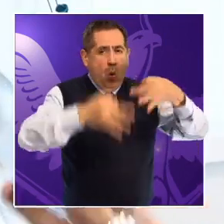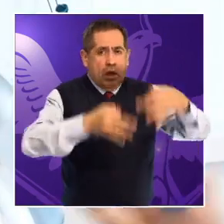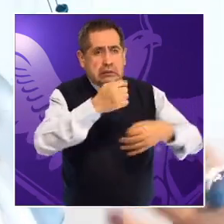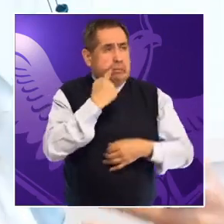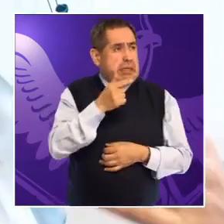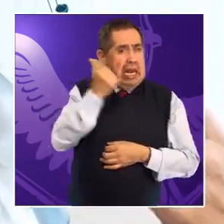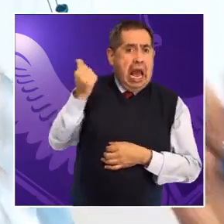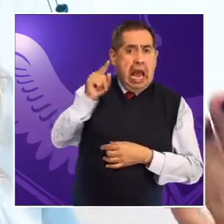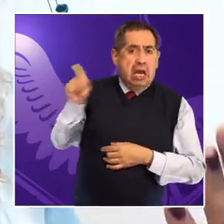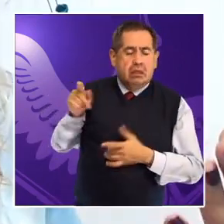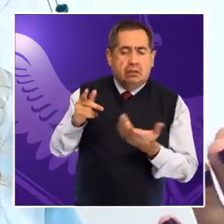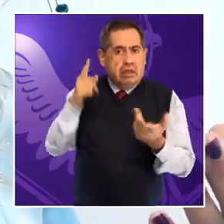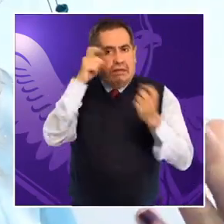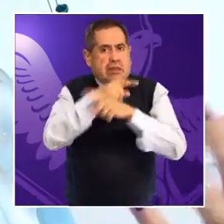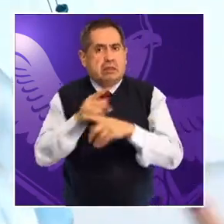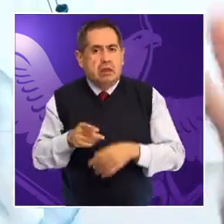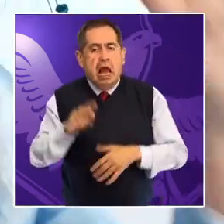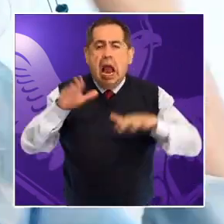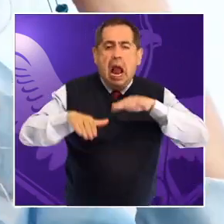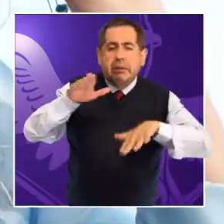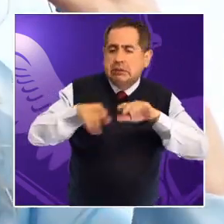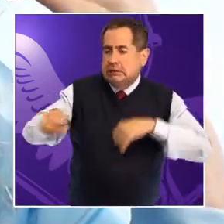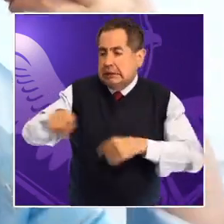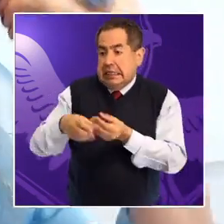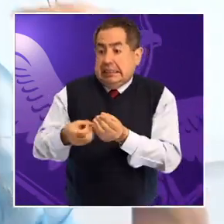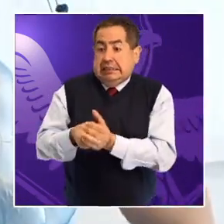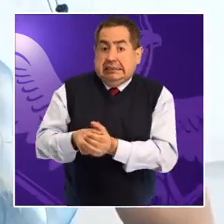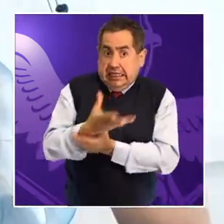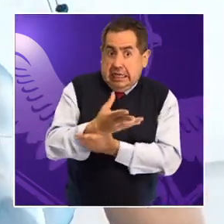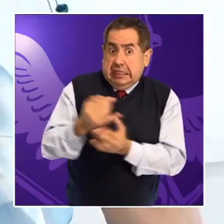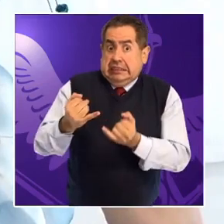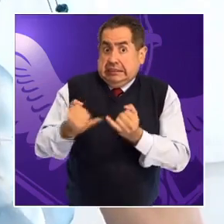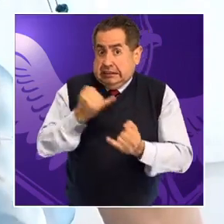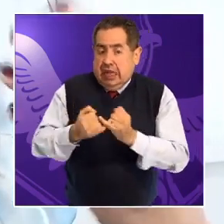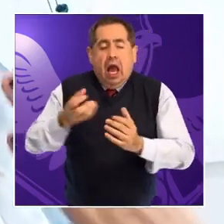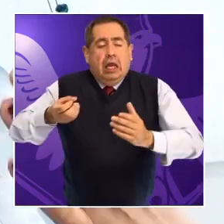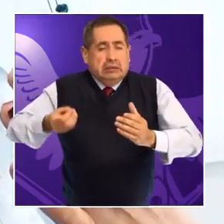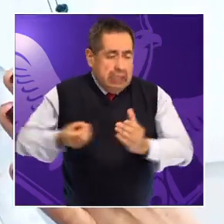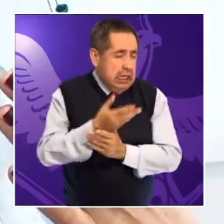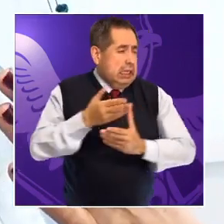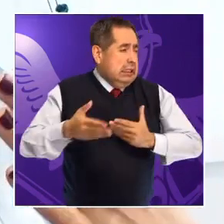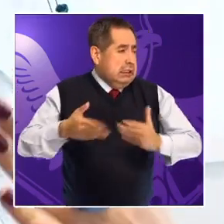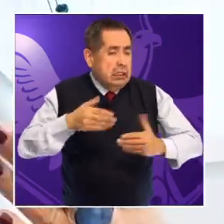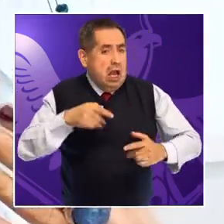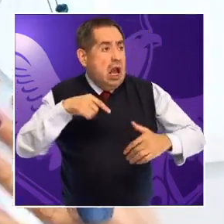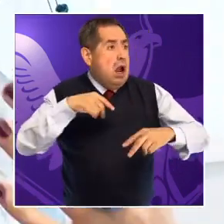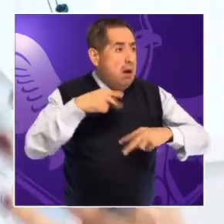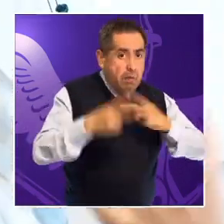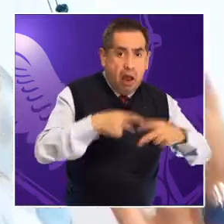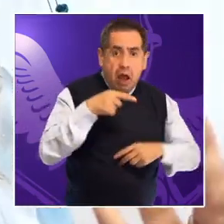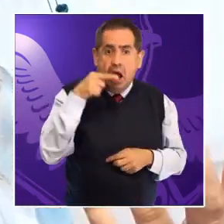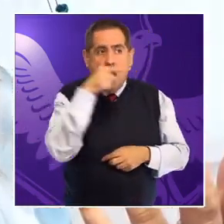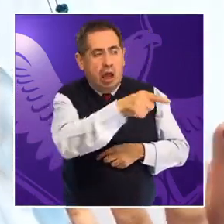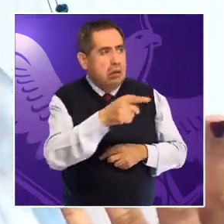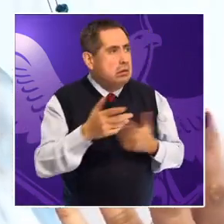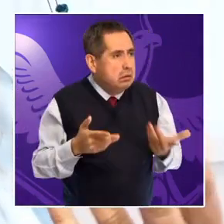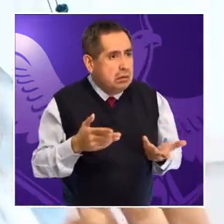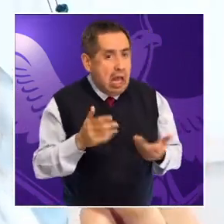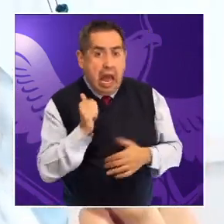lado, incluso cuando pudieran salir y no tuvieran esa restricción interna, digamos, sabemos que el